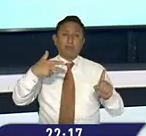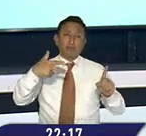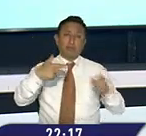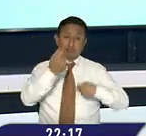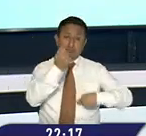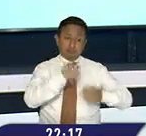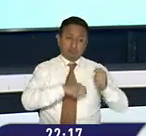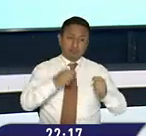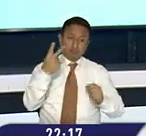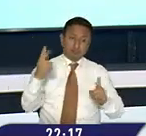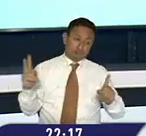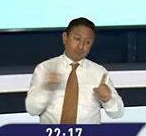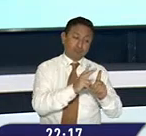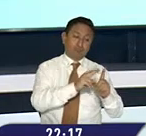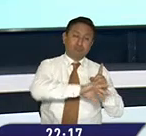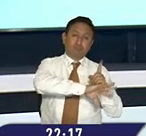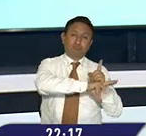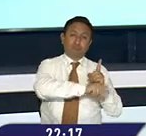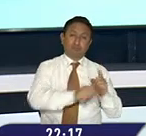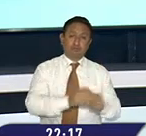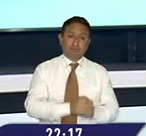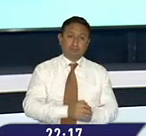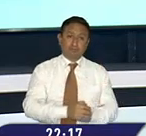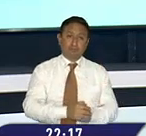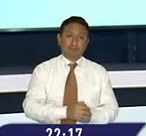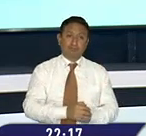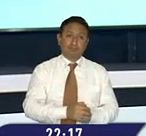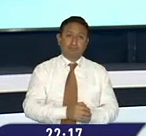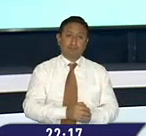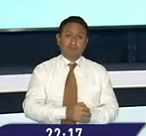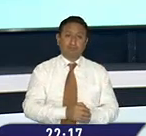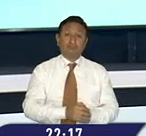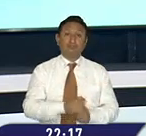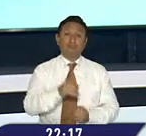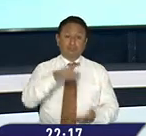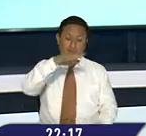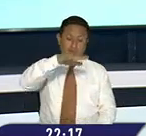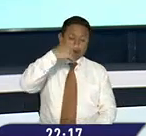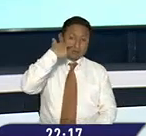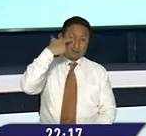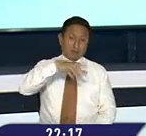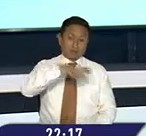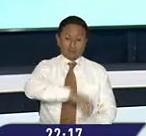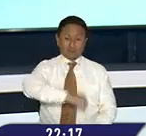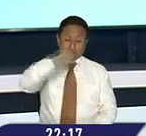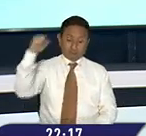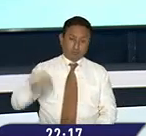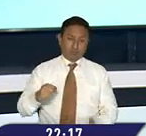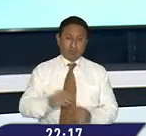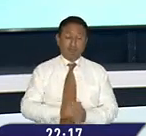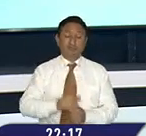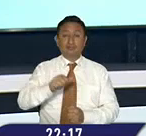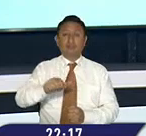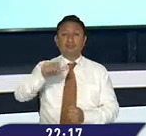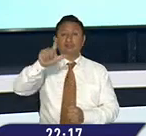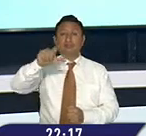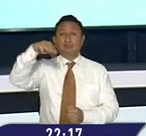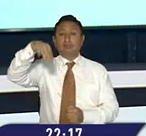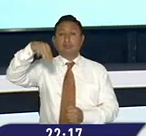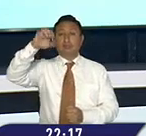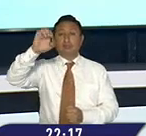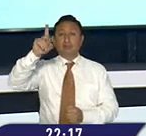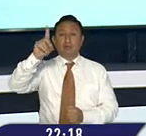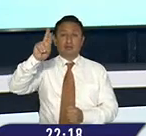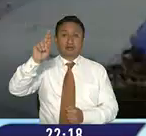que dos sujetos a bordo de una motocicleta se sustraen una bombona en la ciudadela Los Almendros, al sur de